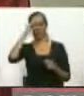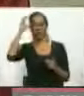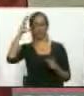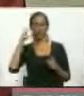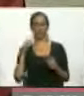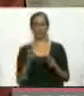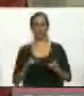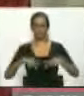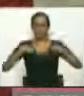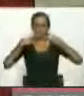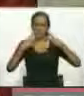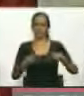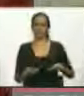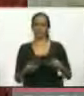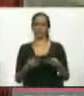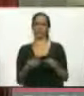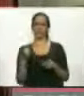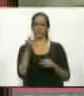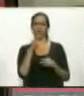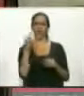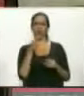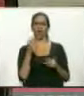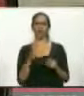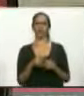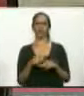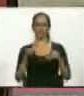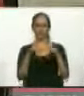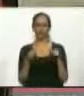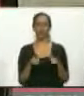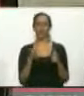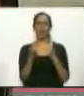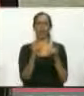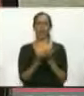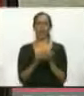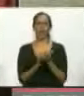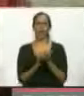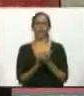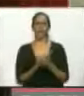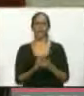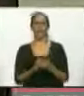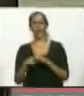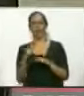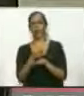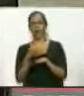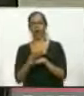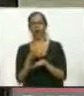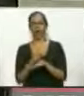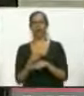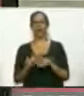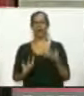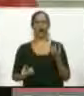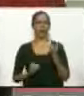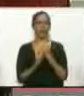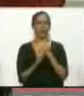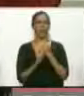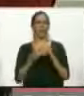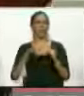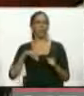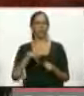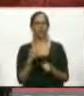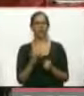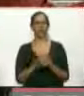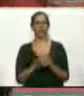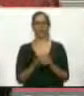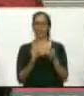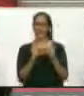reinventarse para buscarle la vuelta a la situación económica el gobierno acompañado en lo que ha podido en